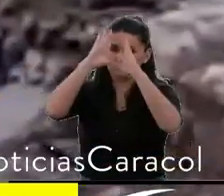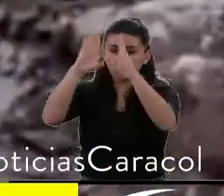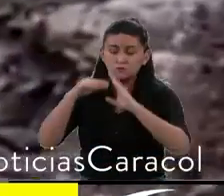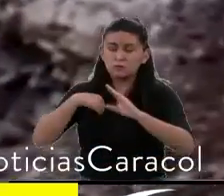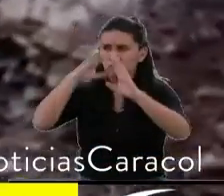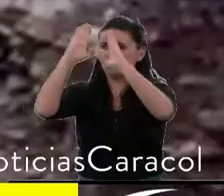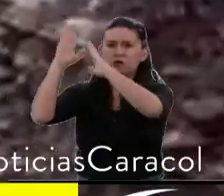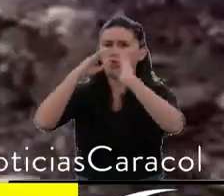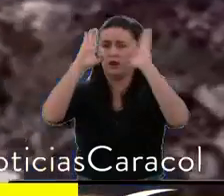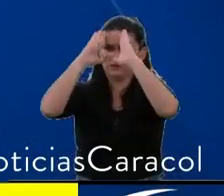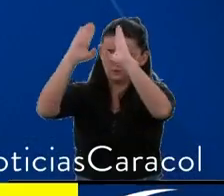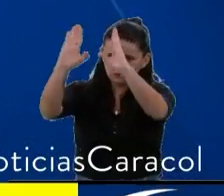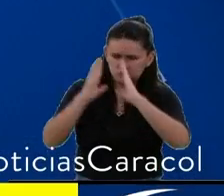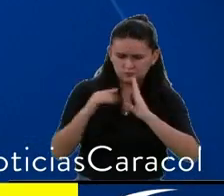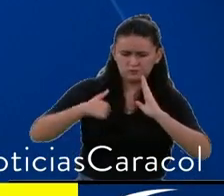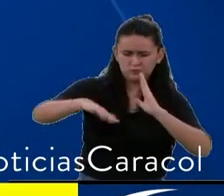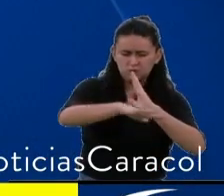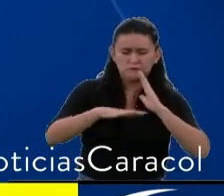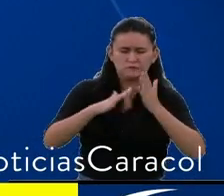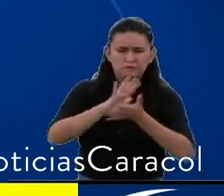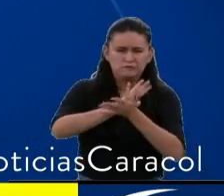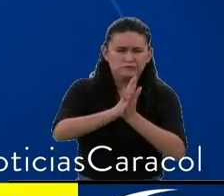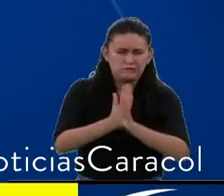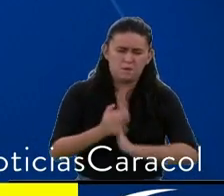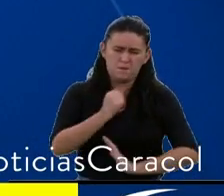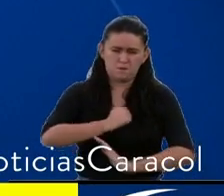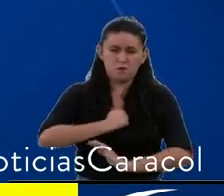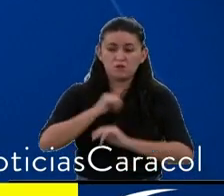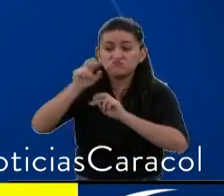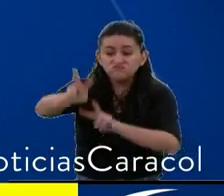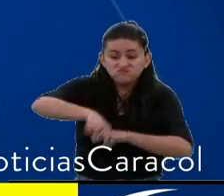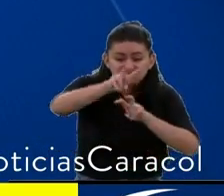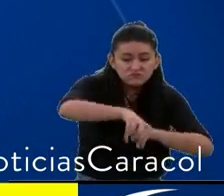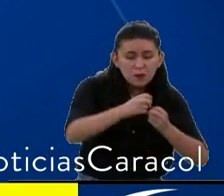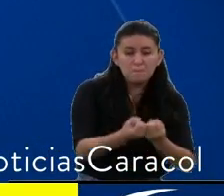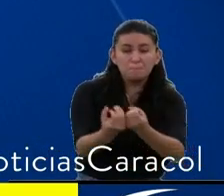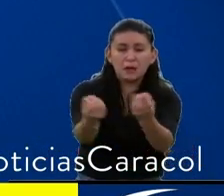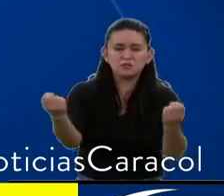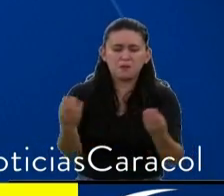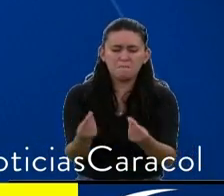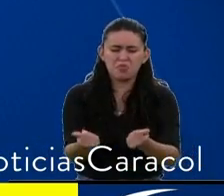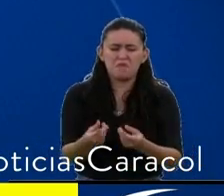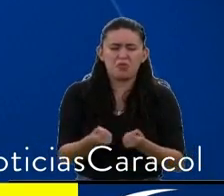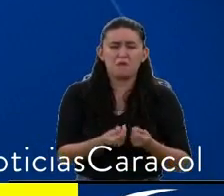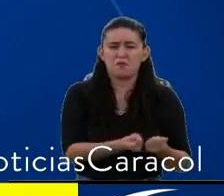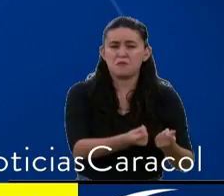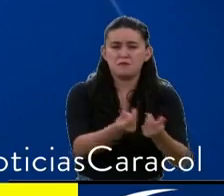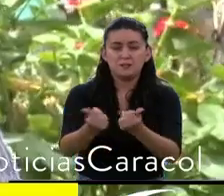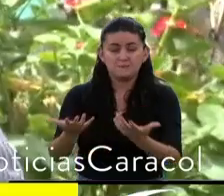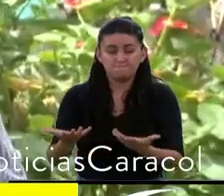en el municipio de Quípama en este momento que tanto lo necesita. Varias hectáreas de cultivos y pastos se perdieron.